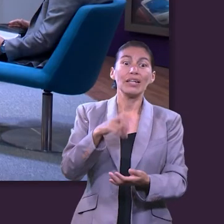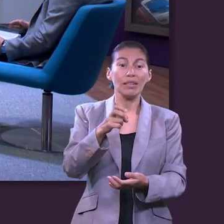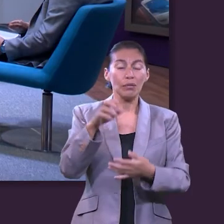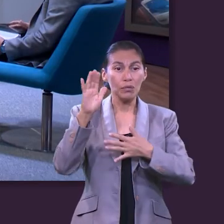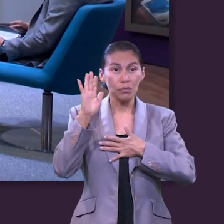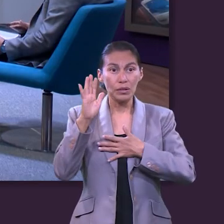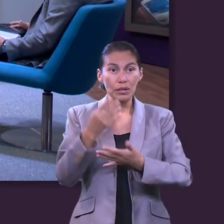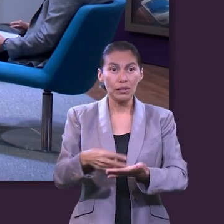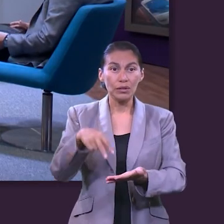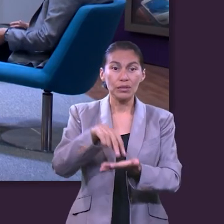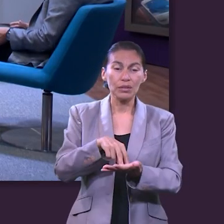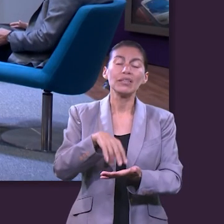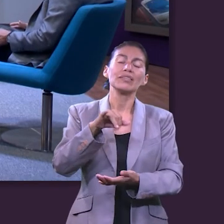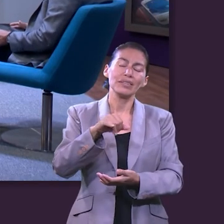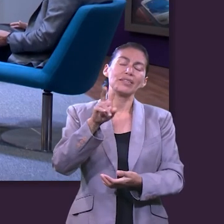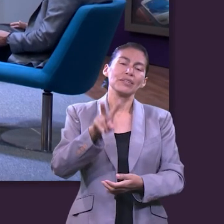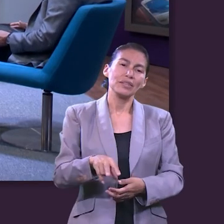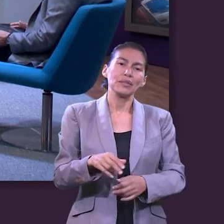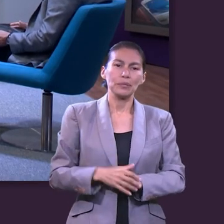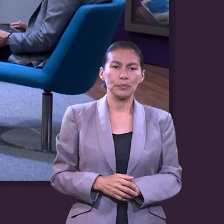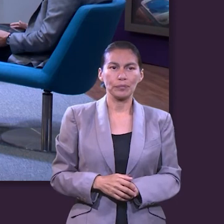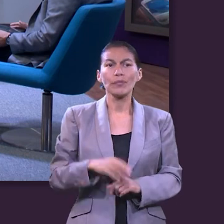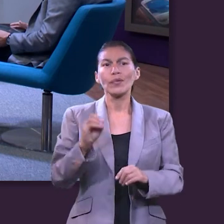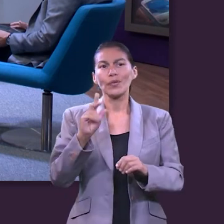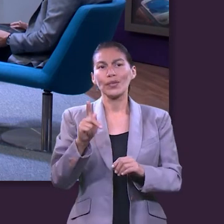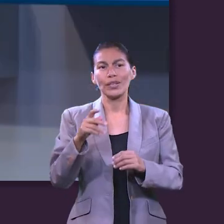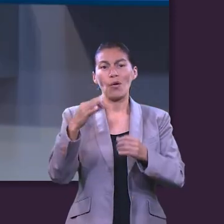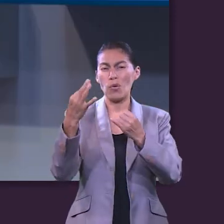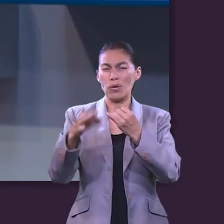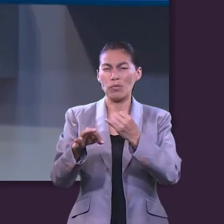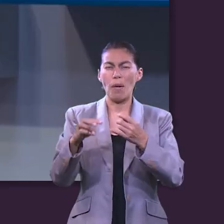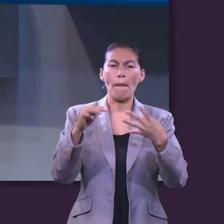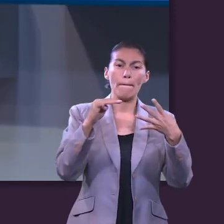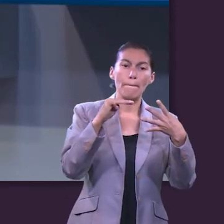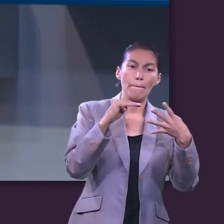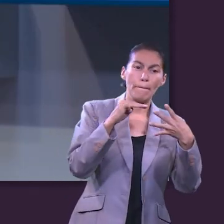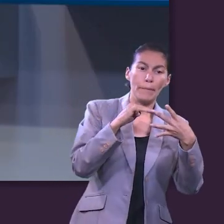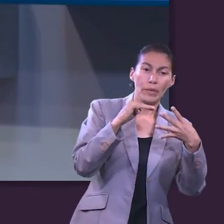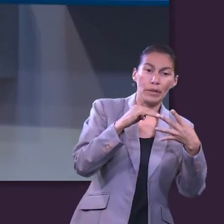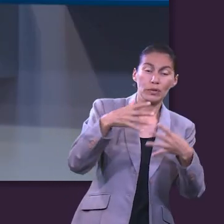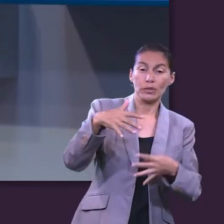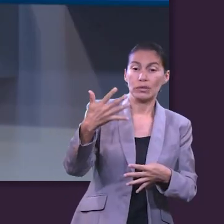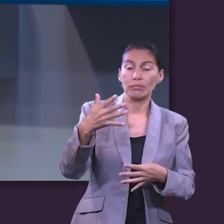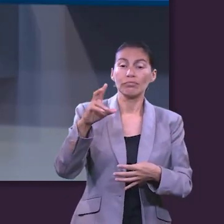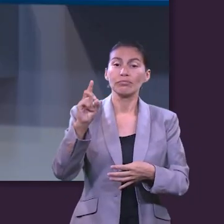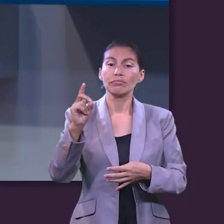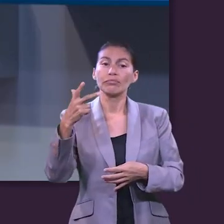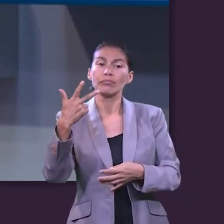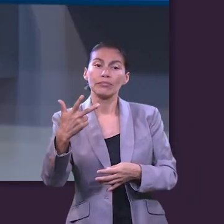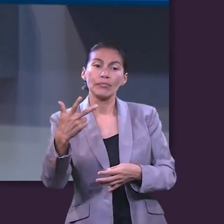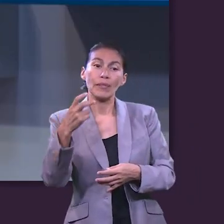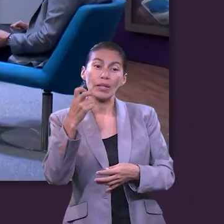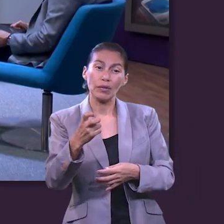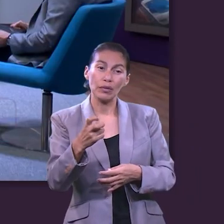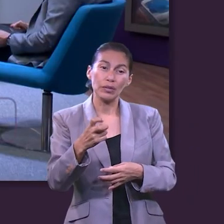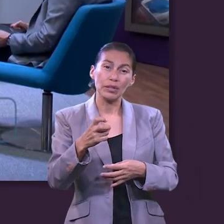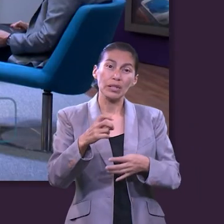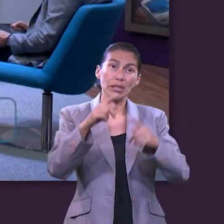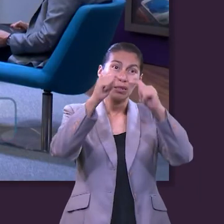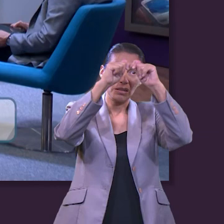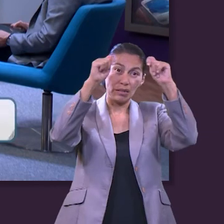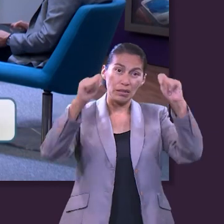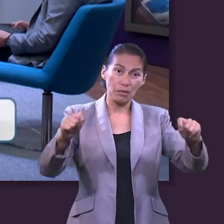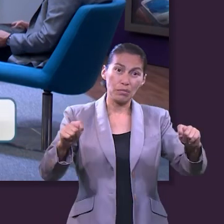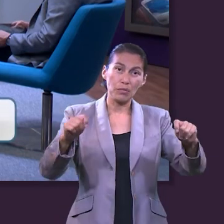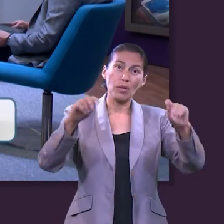La promesa o el recordatorio de la resurrección. Así es. Ok. Y por último, Marcos 15.38. Entonces el